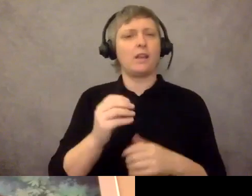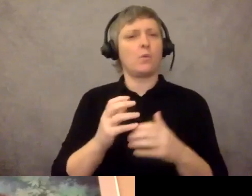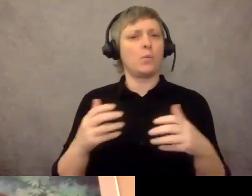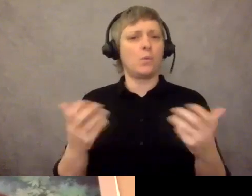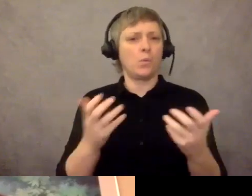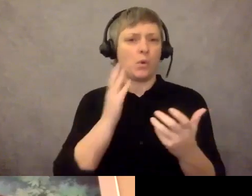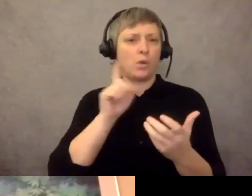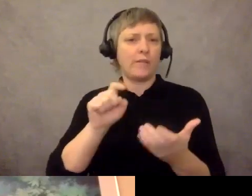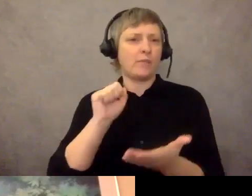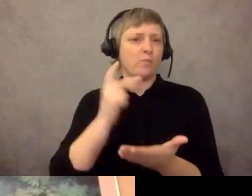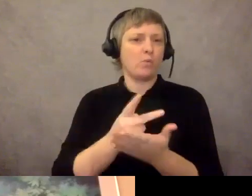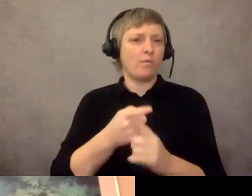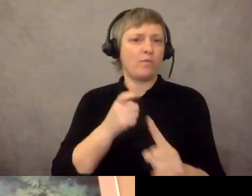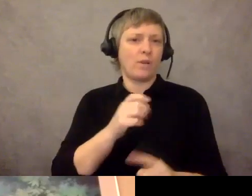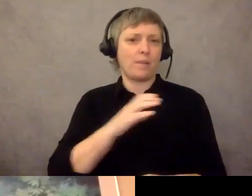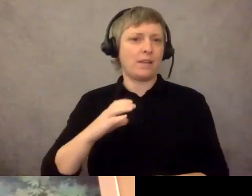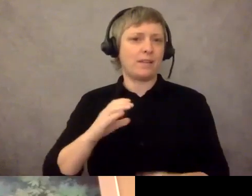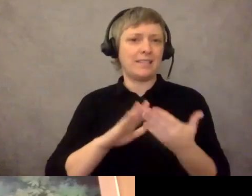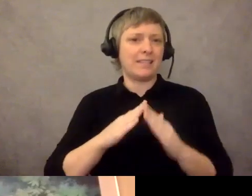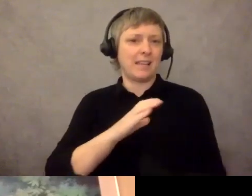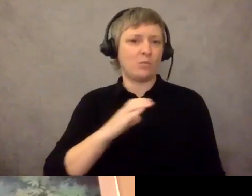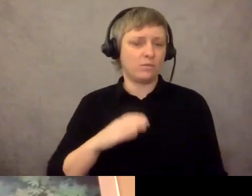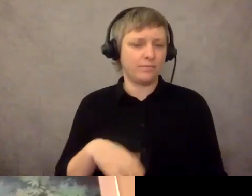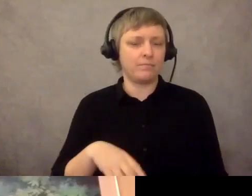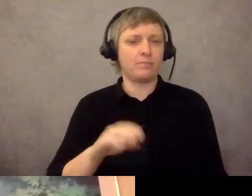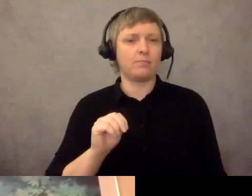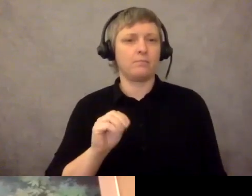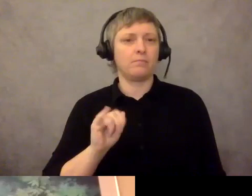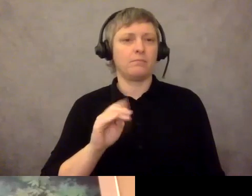El cónsul de la ciudad va a necesitar de mirar a